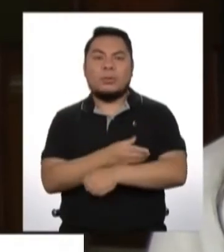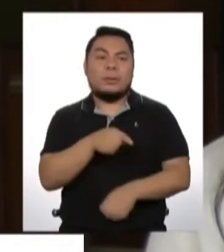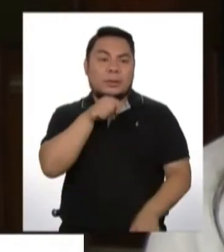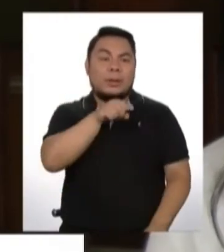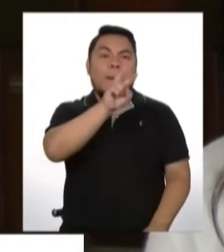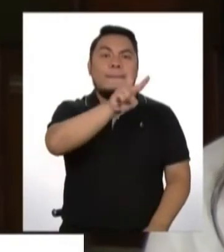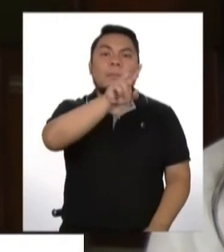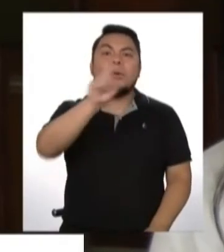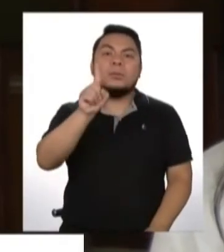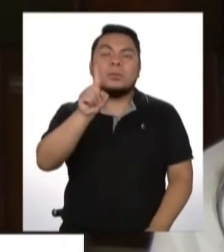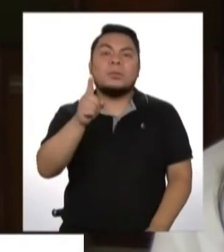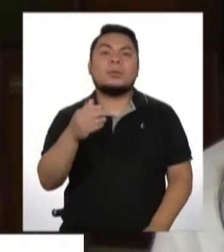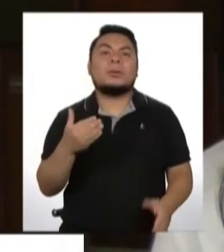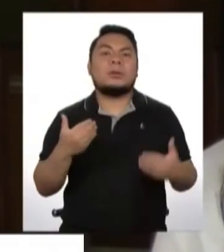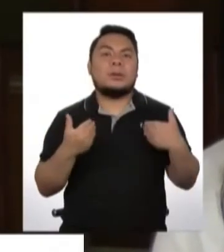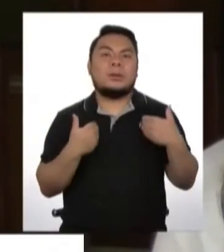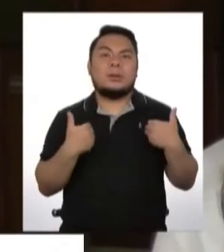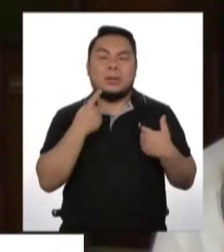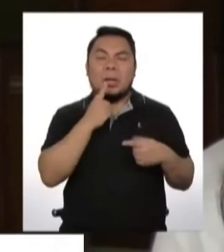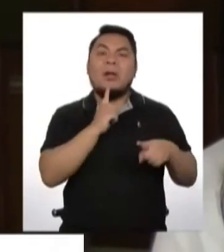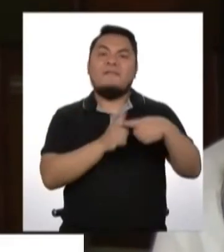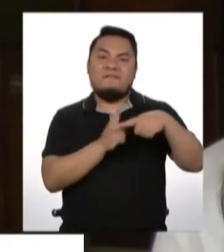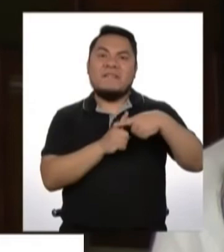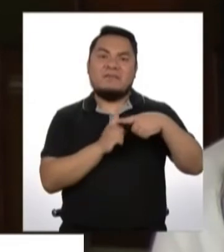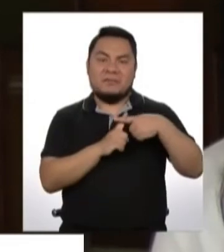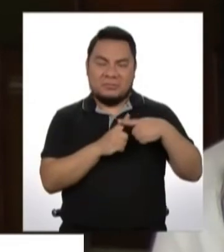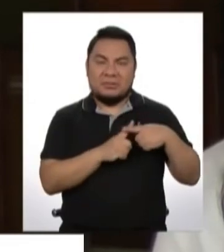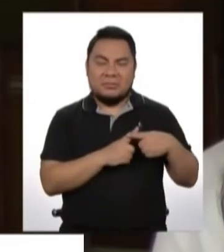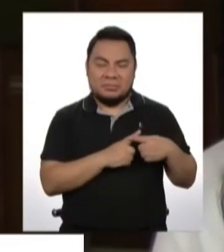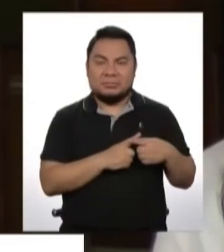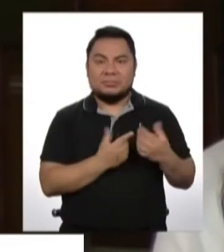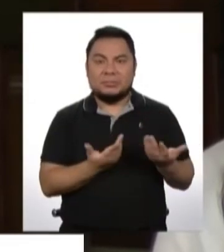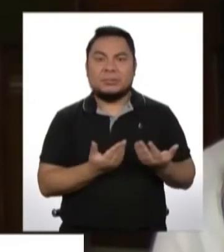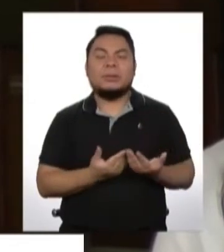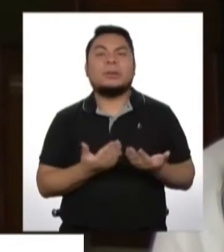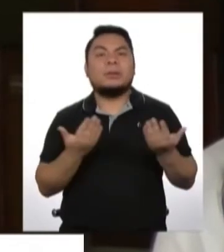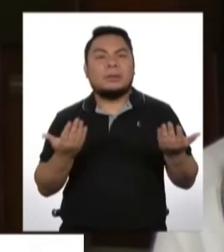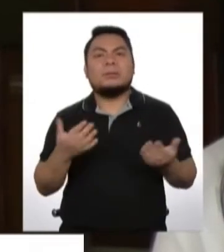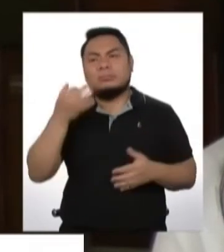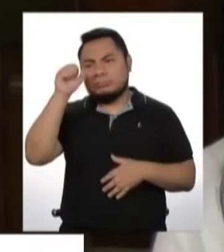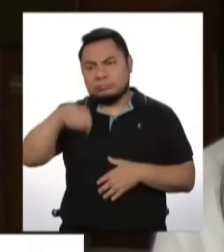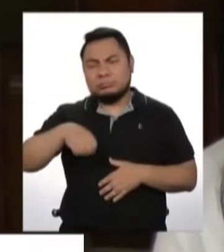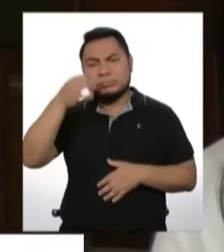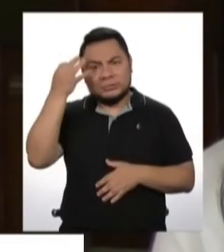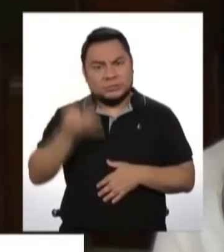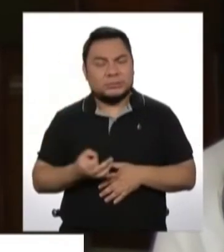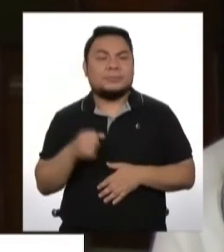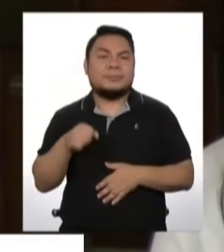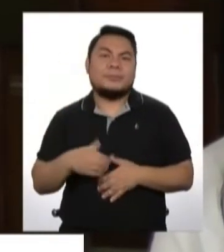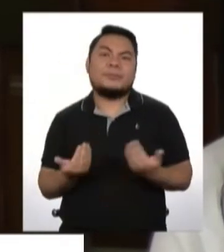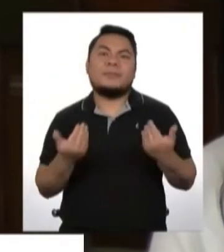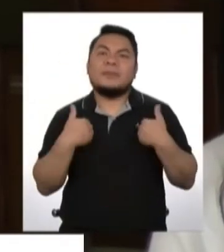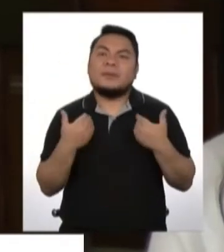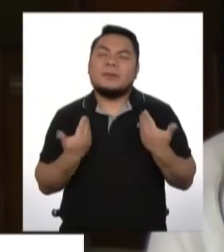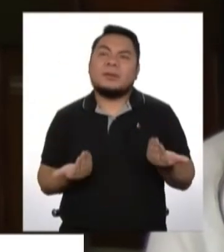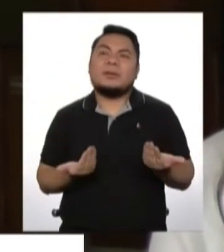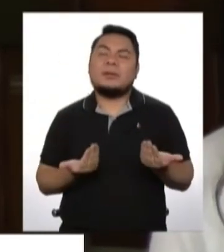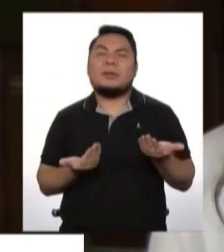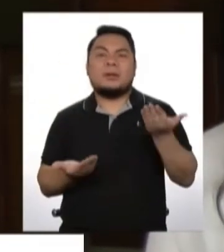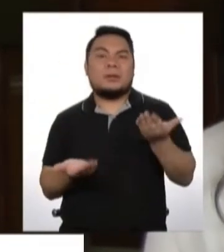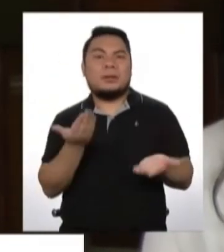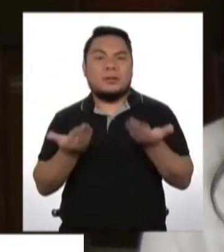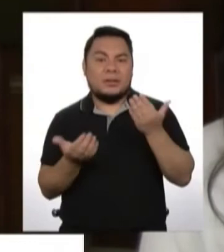21 tienen una evaluación favorable. Es cierto, hemos tenido y